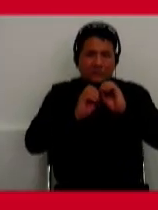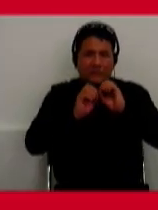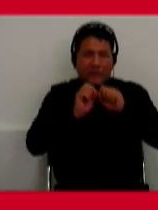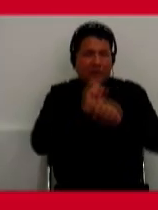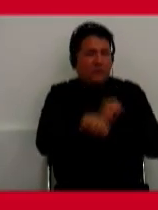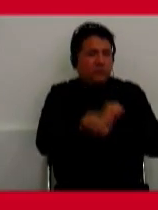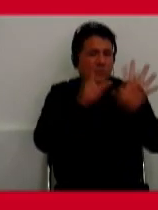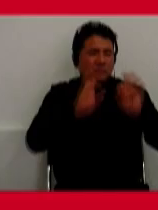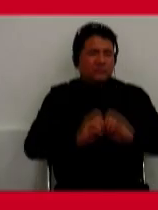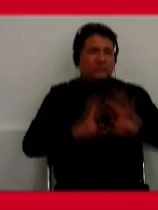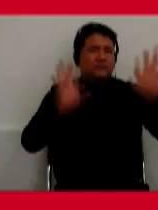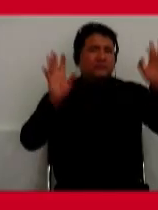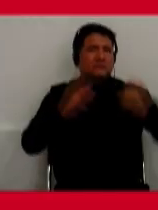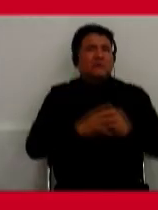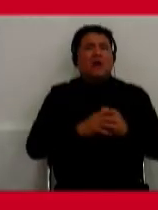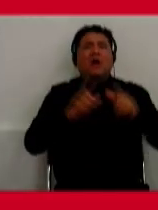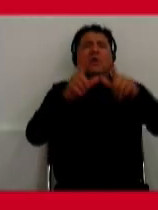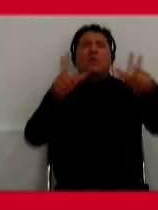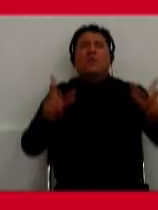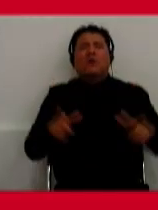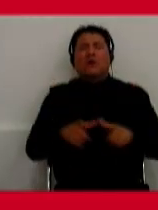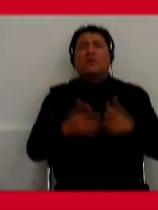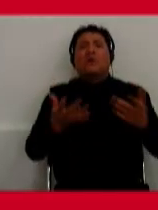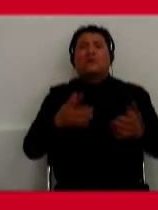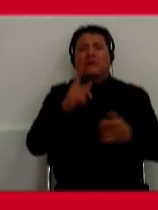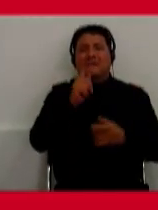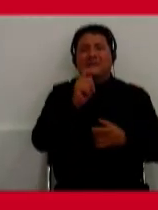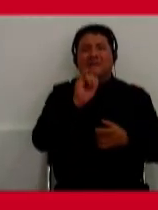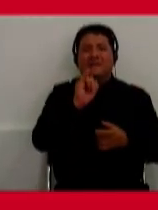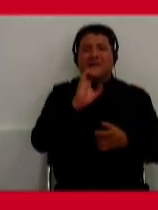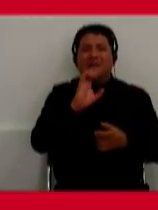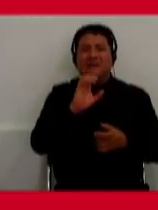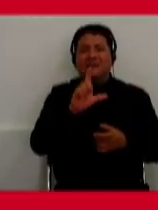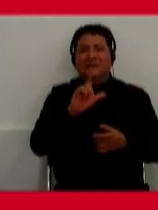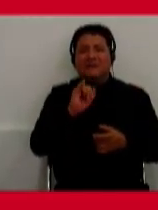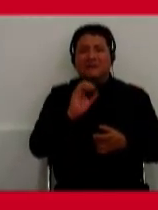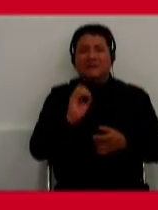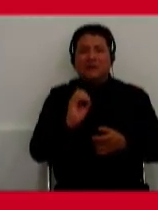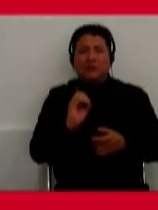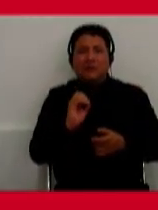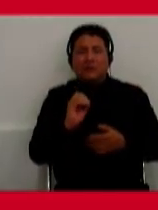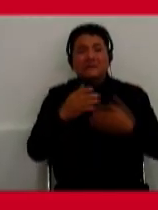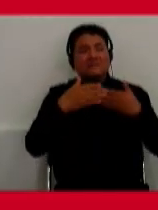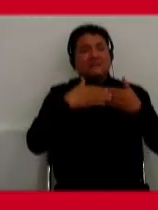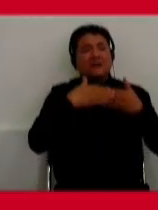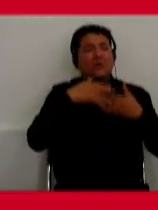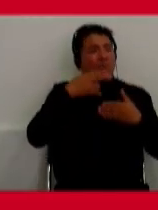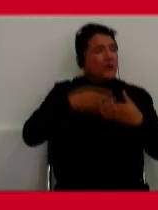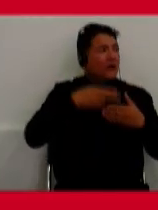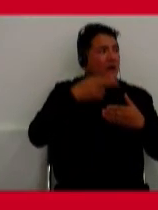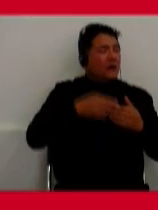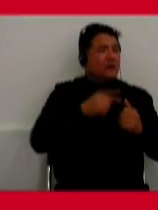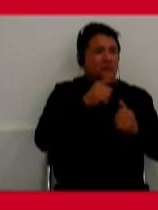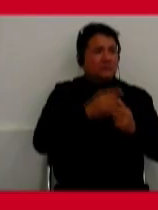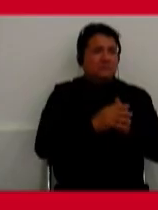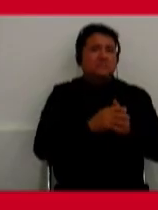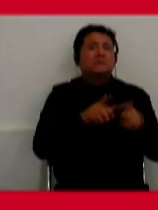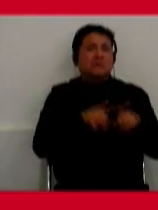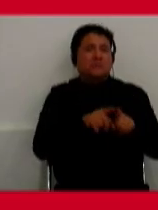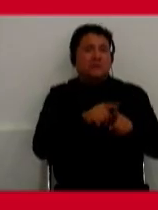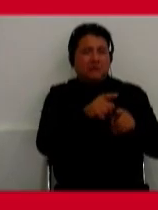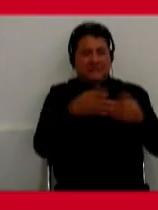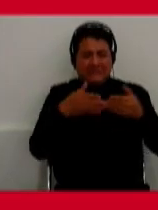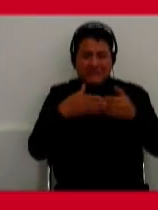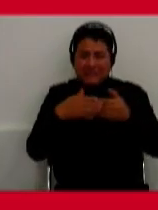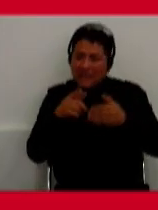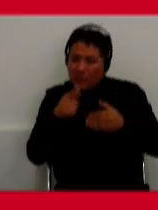tiene interacción con agua. El método de minado era subleve, OCF, y ahora es subleve. Y esto ha demostrado esta